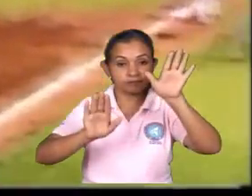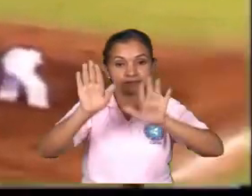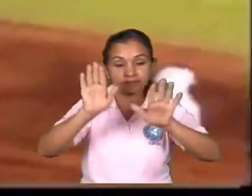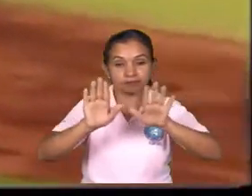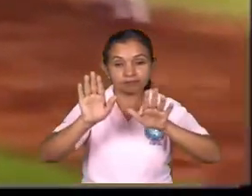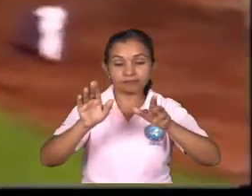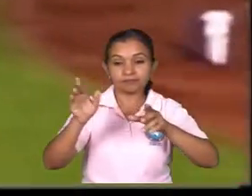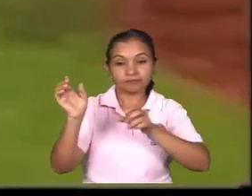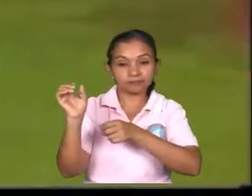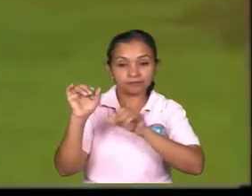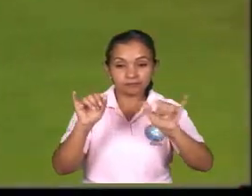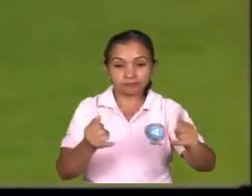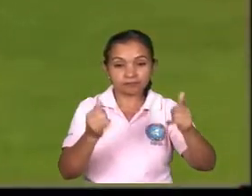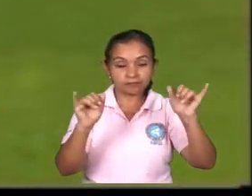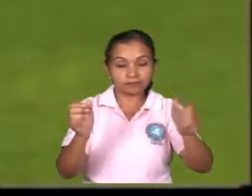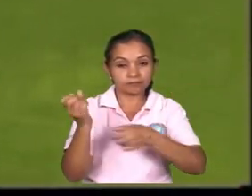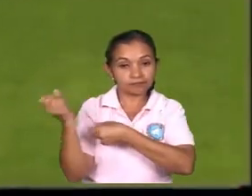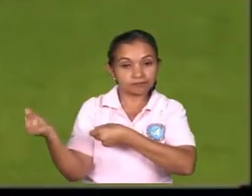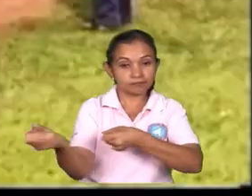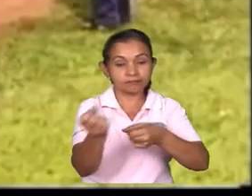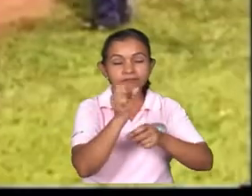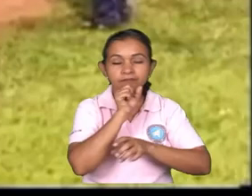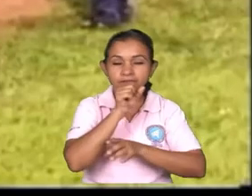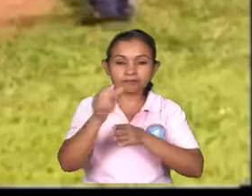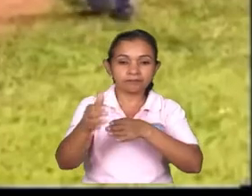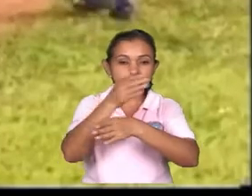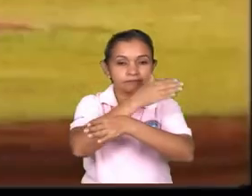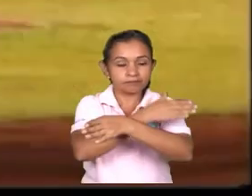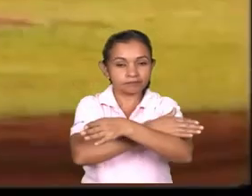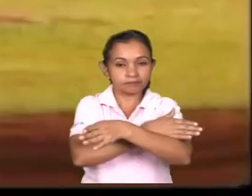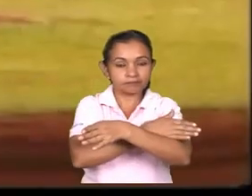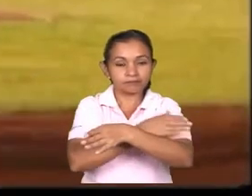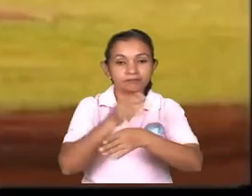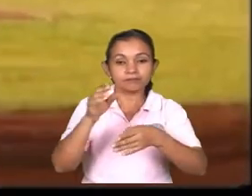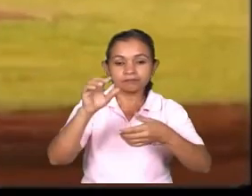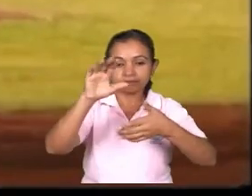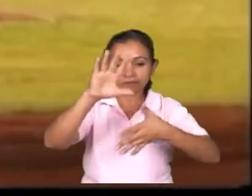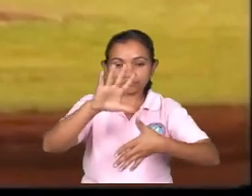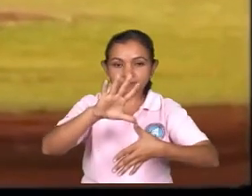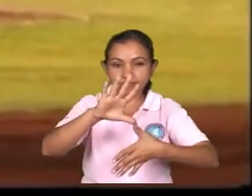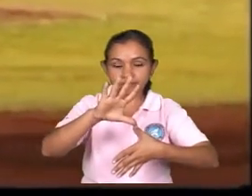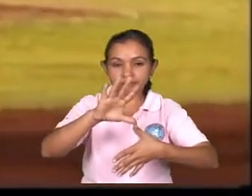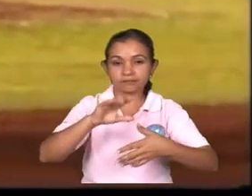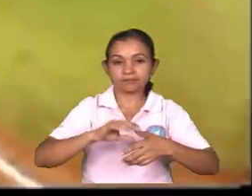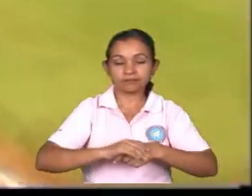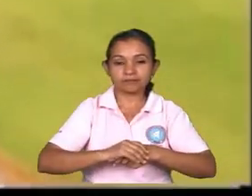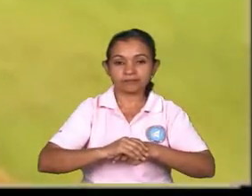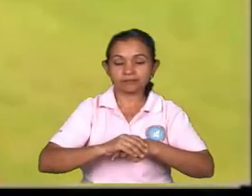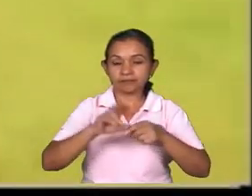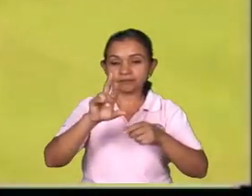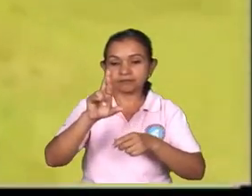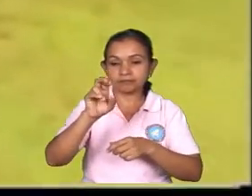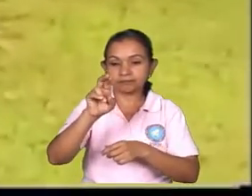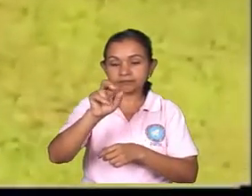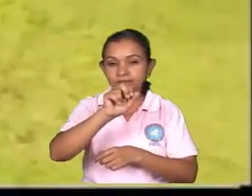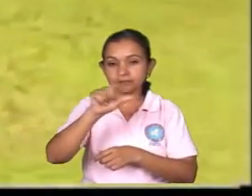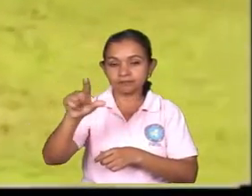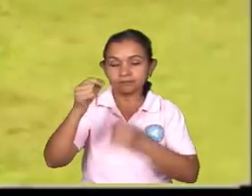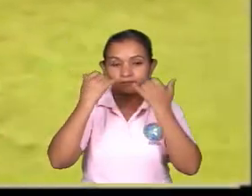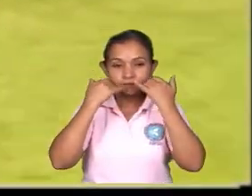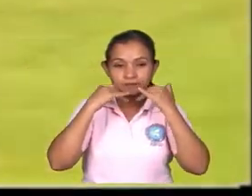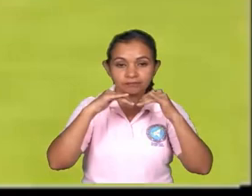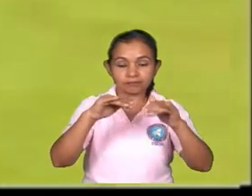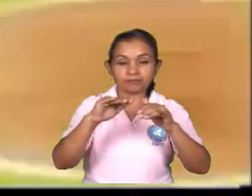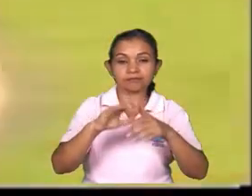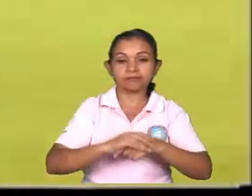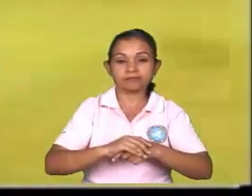duelo de campeones de ligas beisbolera más antiguo y más competitivo del continente americano. Con cámara de Ronald Ruiz, para el canal